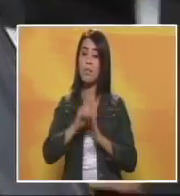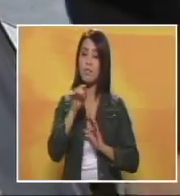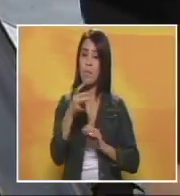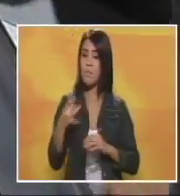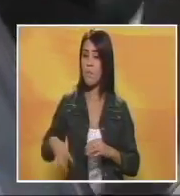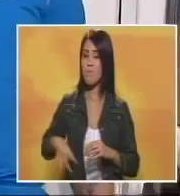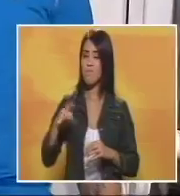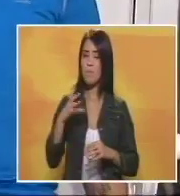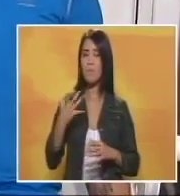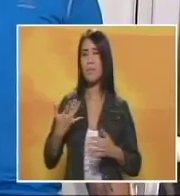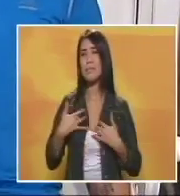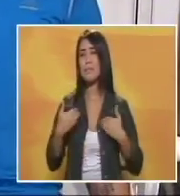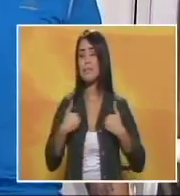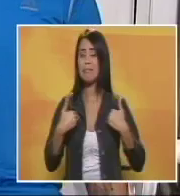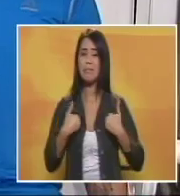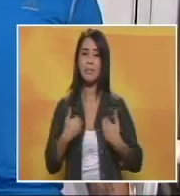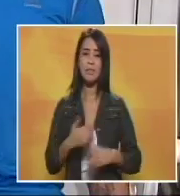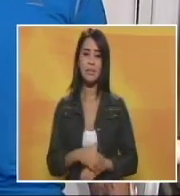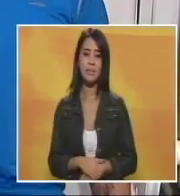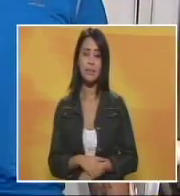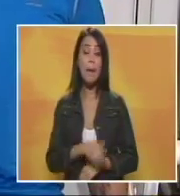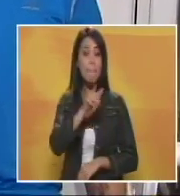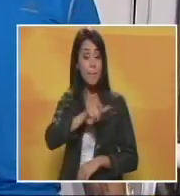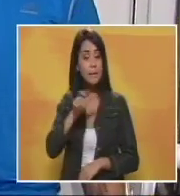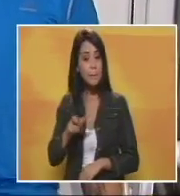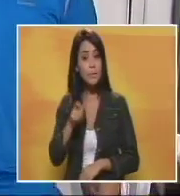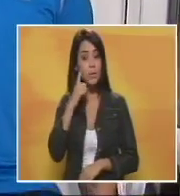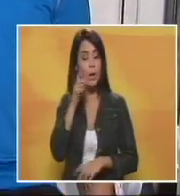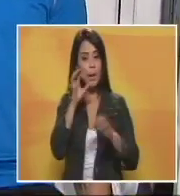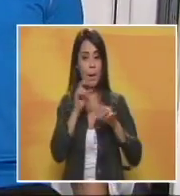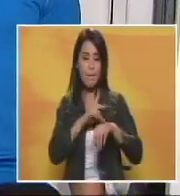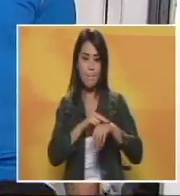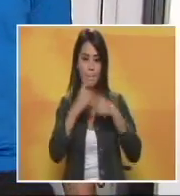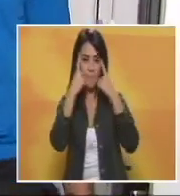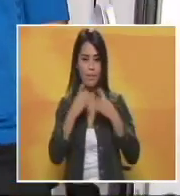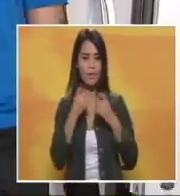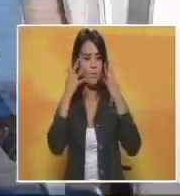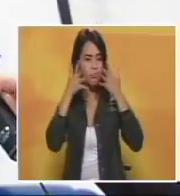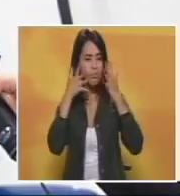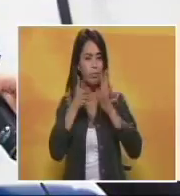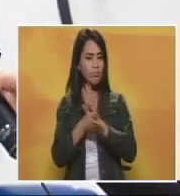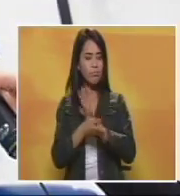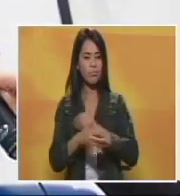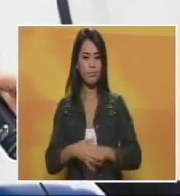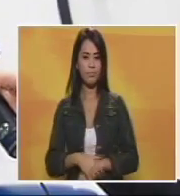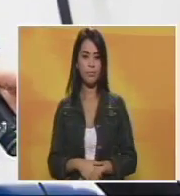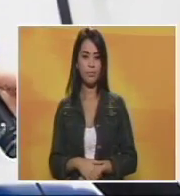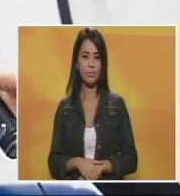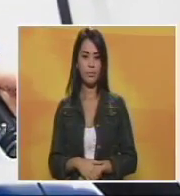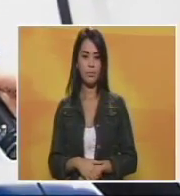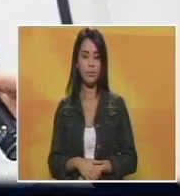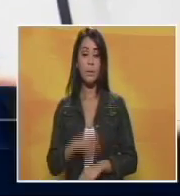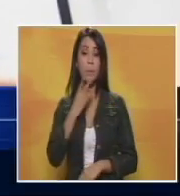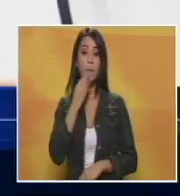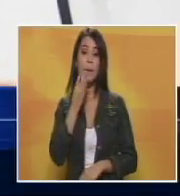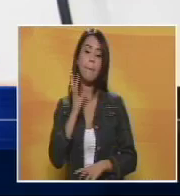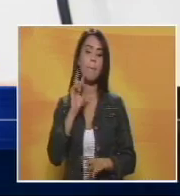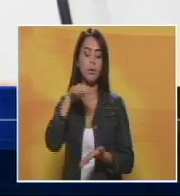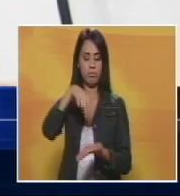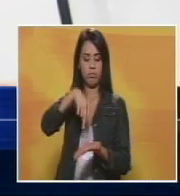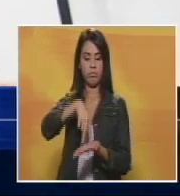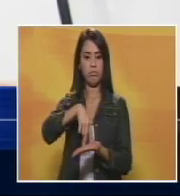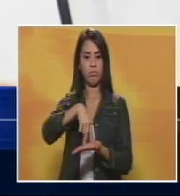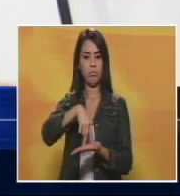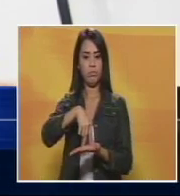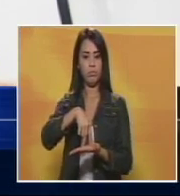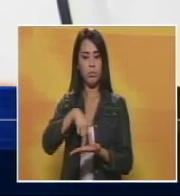este tipo de molestias lumbares. Para estos pacientes el especialista recomienda: necesitan trabajar en una posición de pie, les